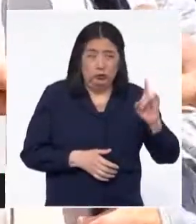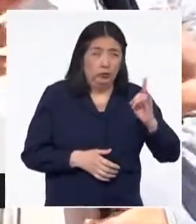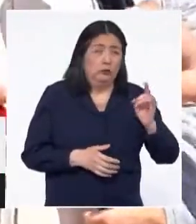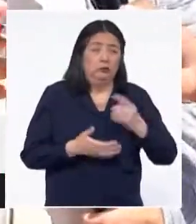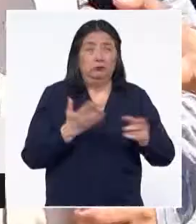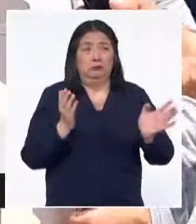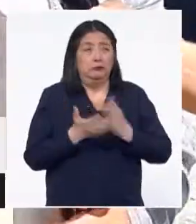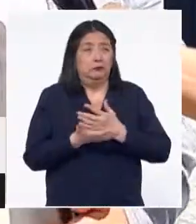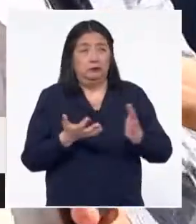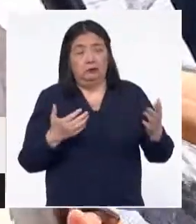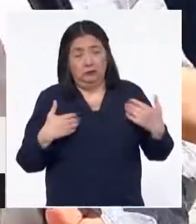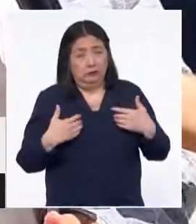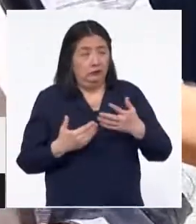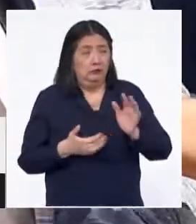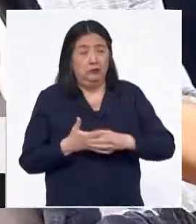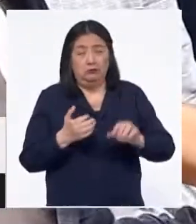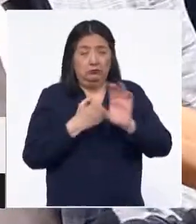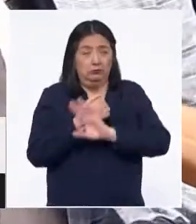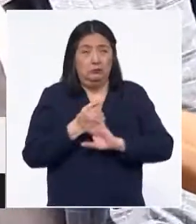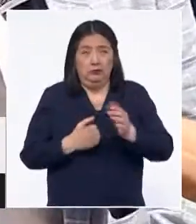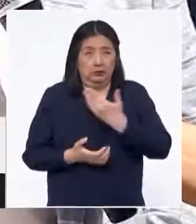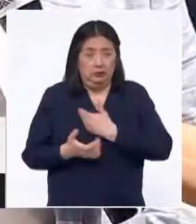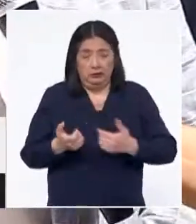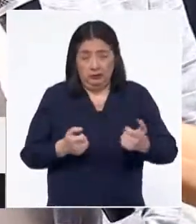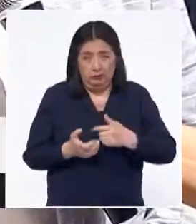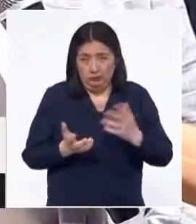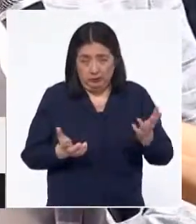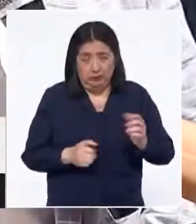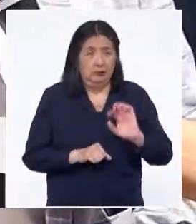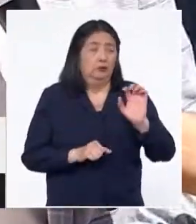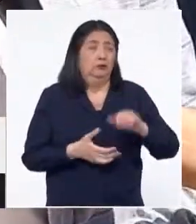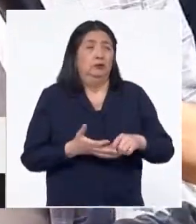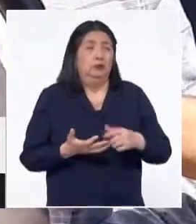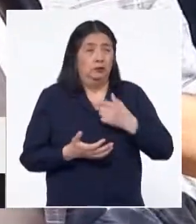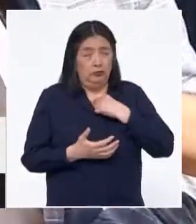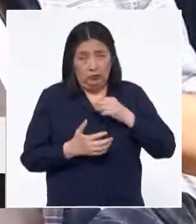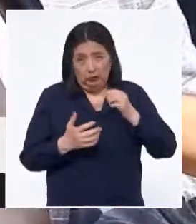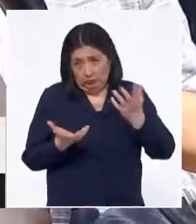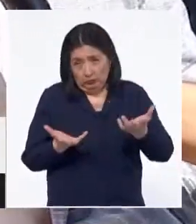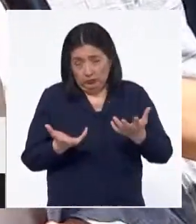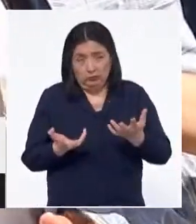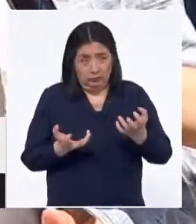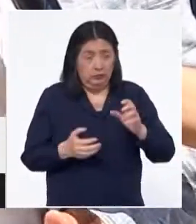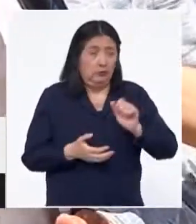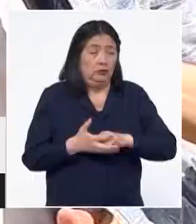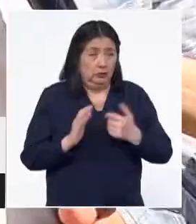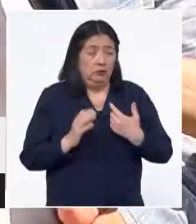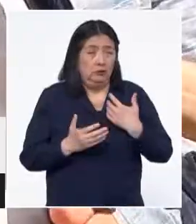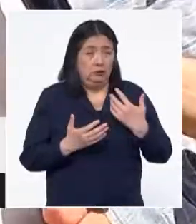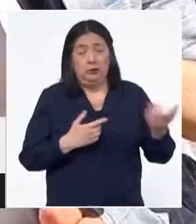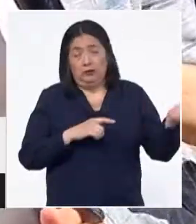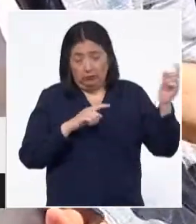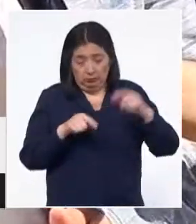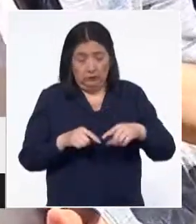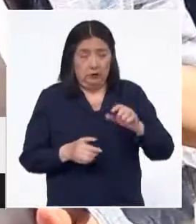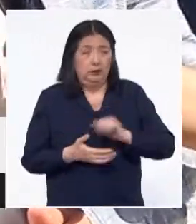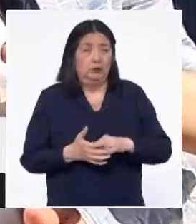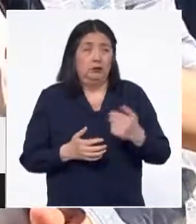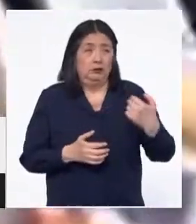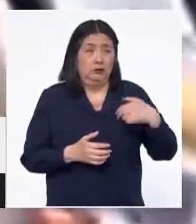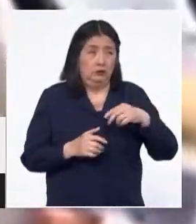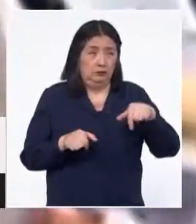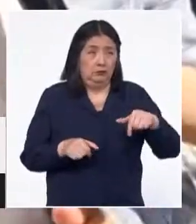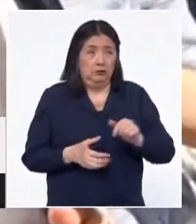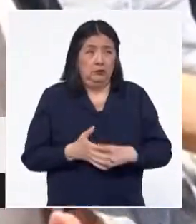tenemos nosotros amparo del gobierno central. Lo que sí nos gustaría que se manifiesten y vengan a